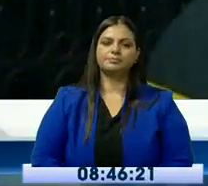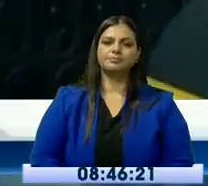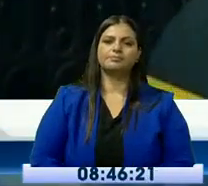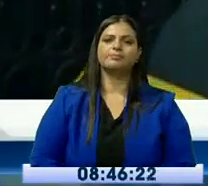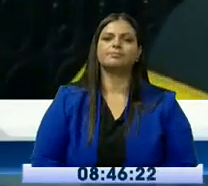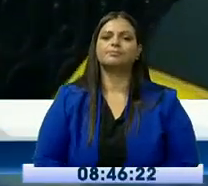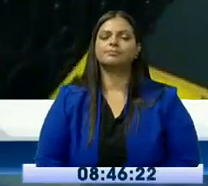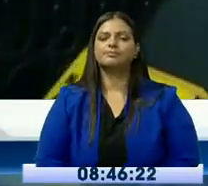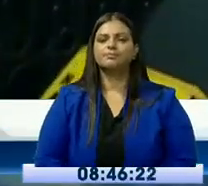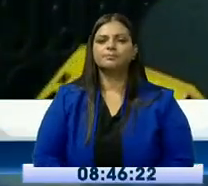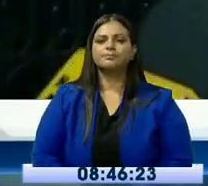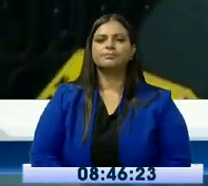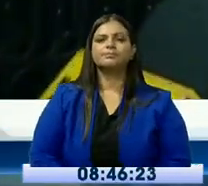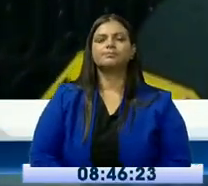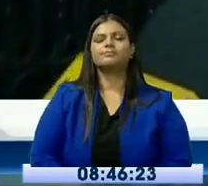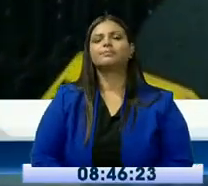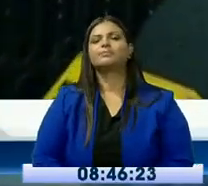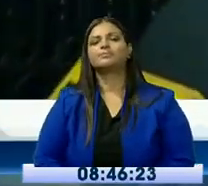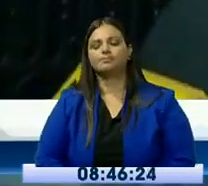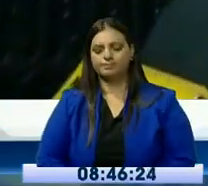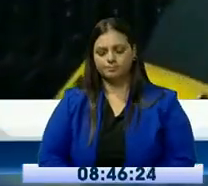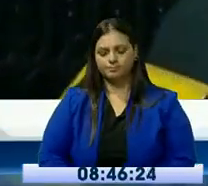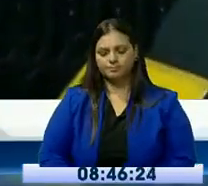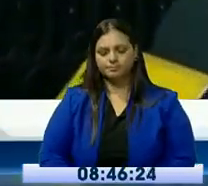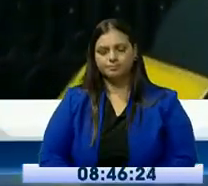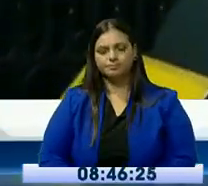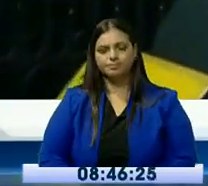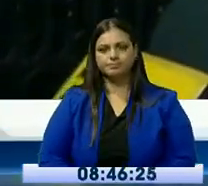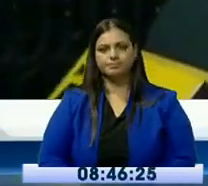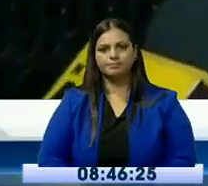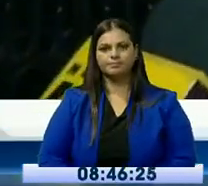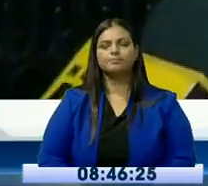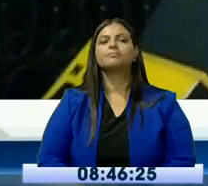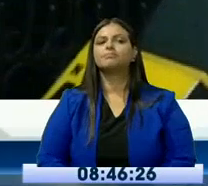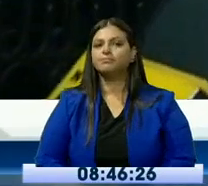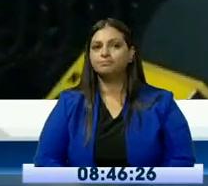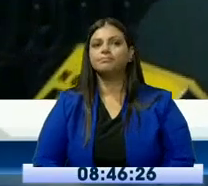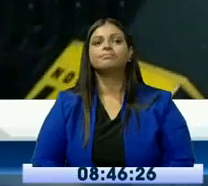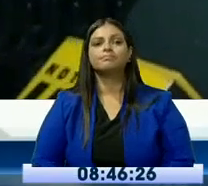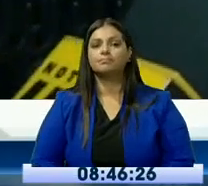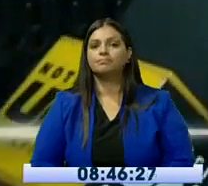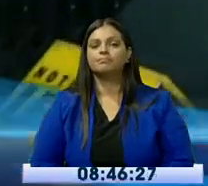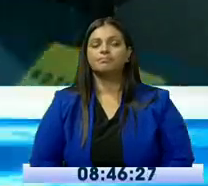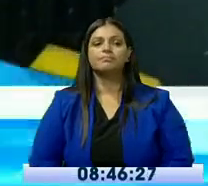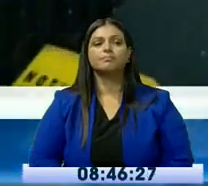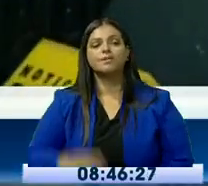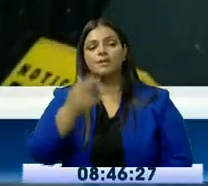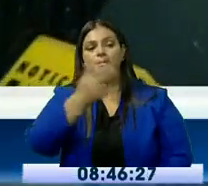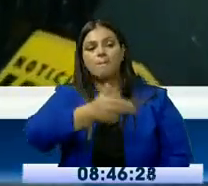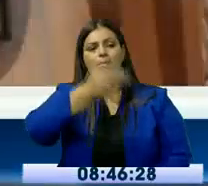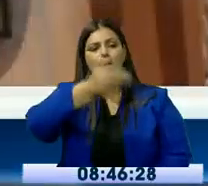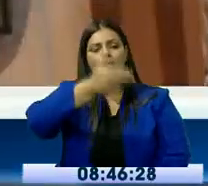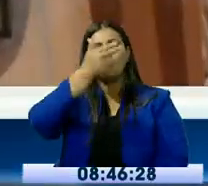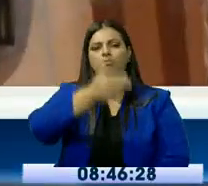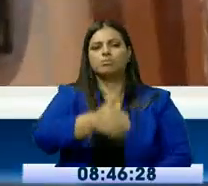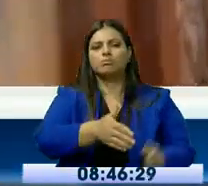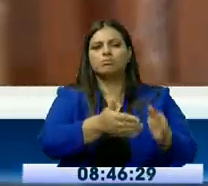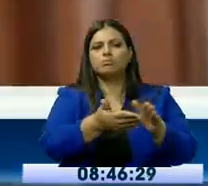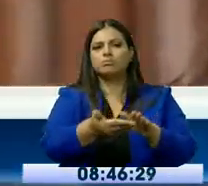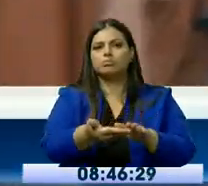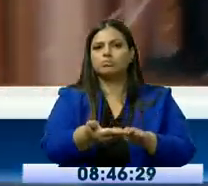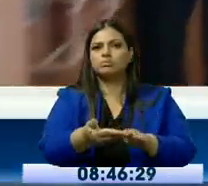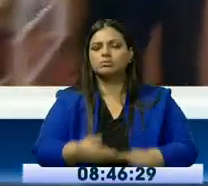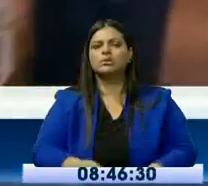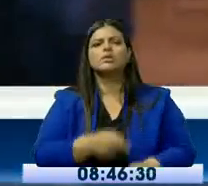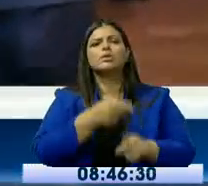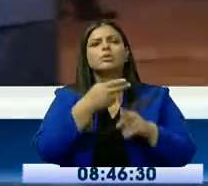fuego. El uno falleció aquí en la ciudad de Las Sauces 4 con varios impactos de arma de fuego sobre su cuerpo. El occiso fue